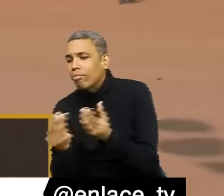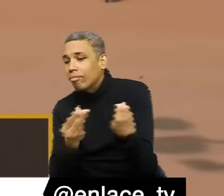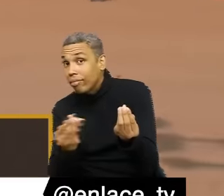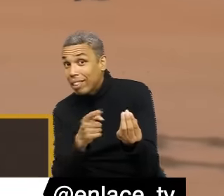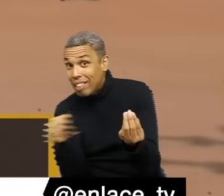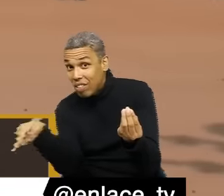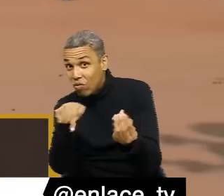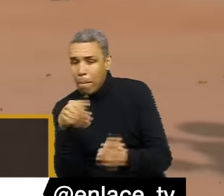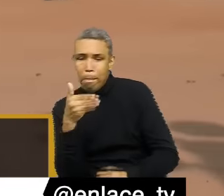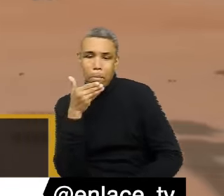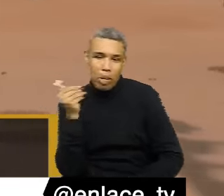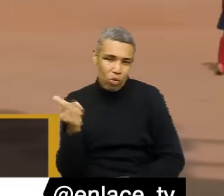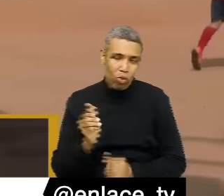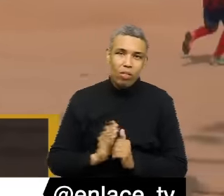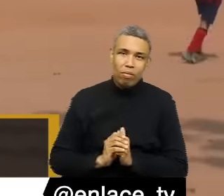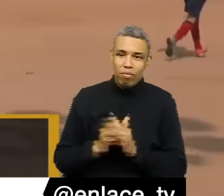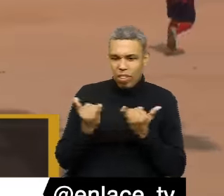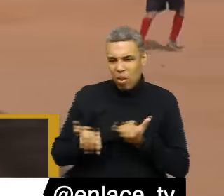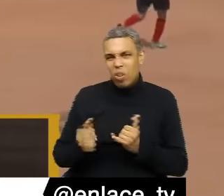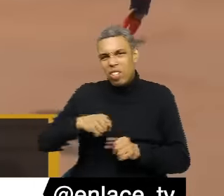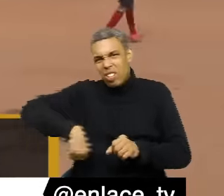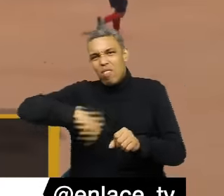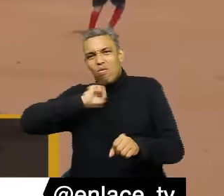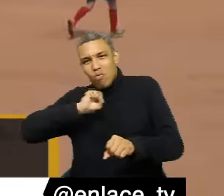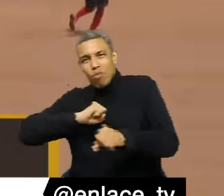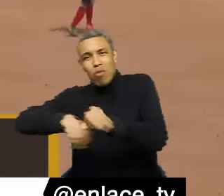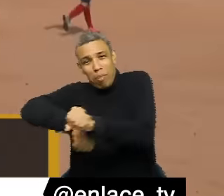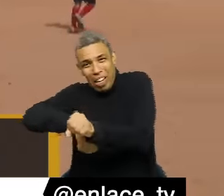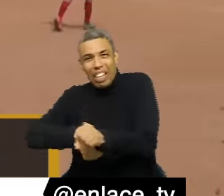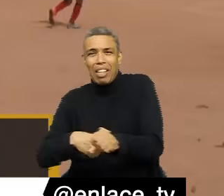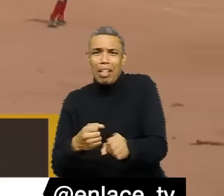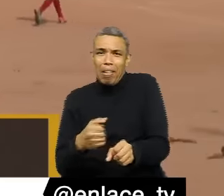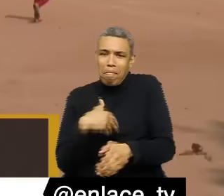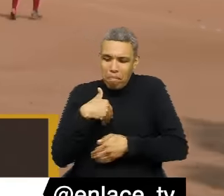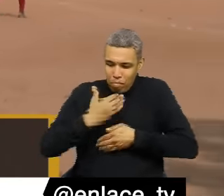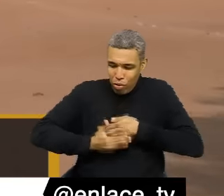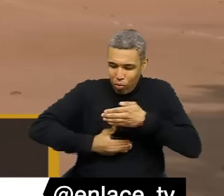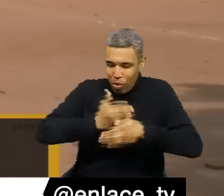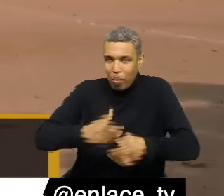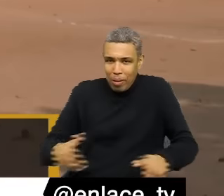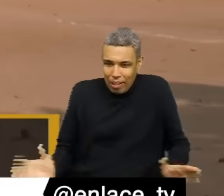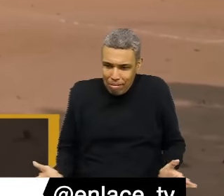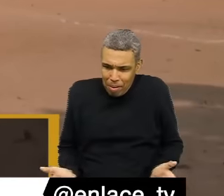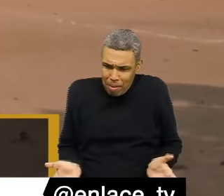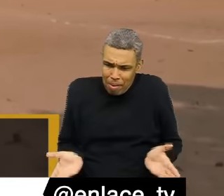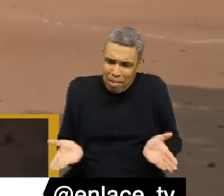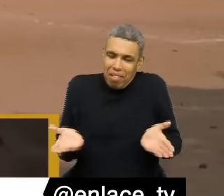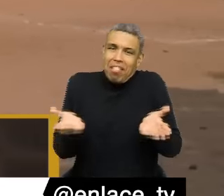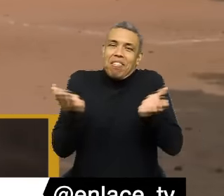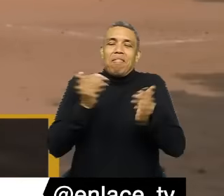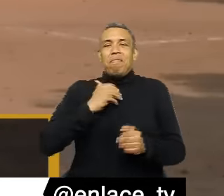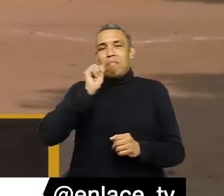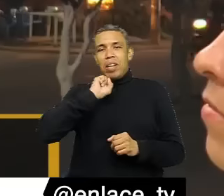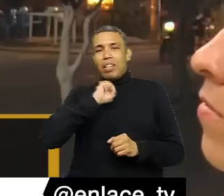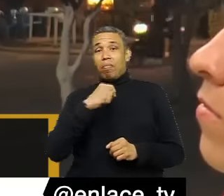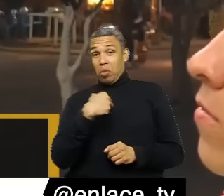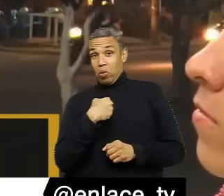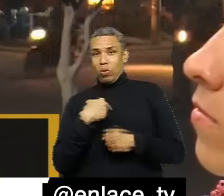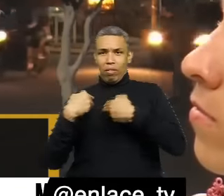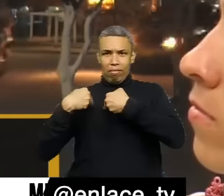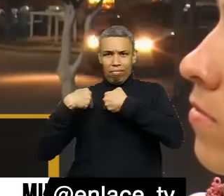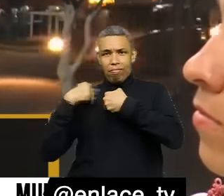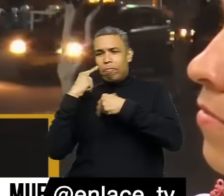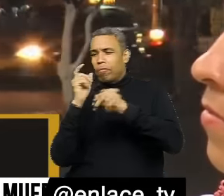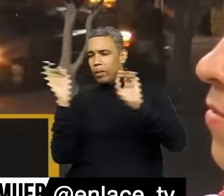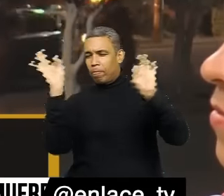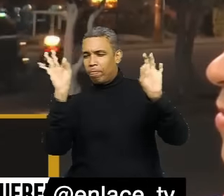en ese progreso del minifútbol en Barrancabermeja. Entonces yo creo que la verdad me siento satisfecho como organizador del campeonato